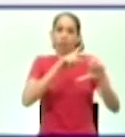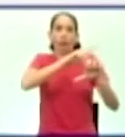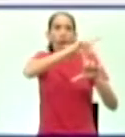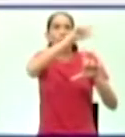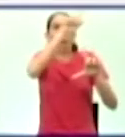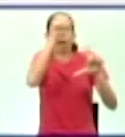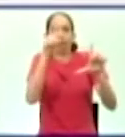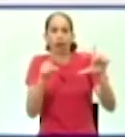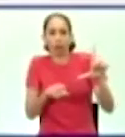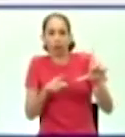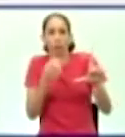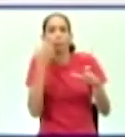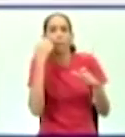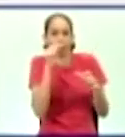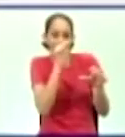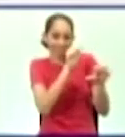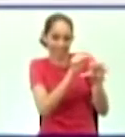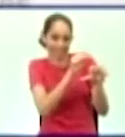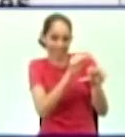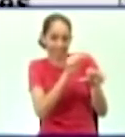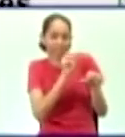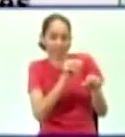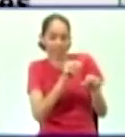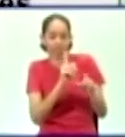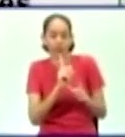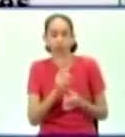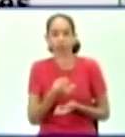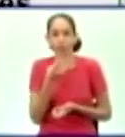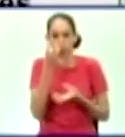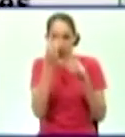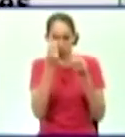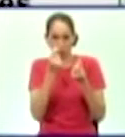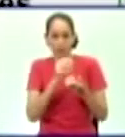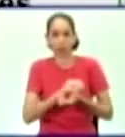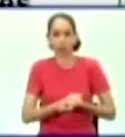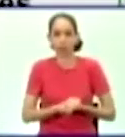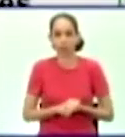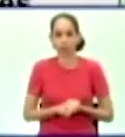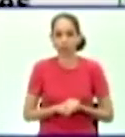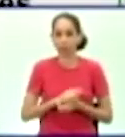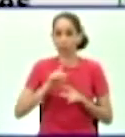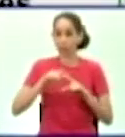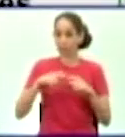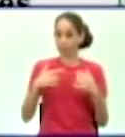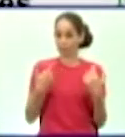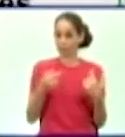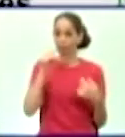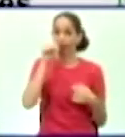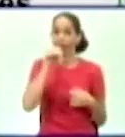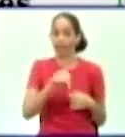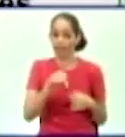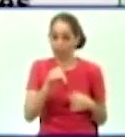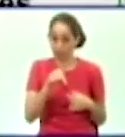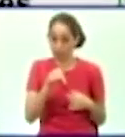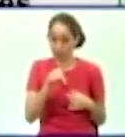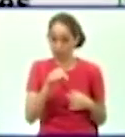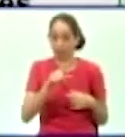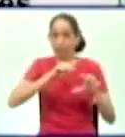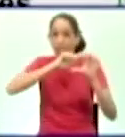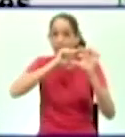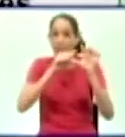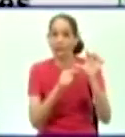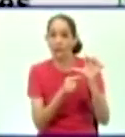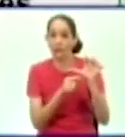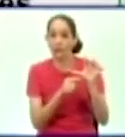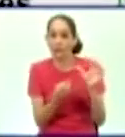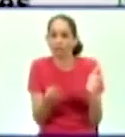supuesto, también la cuerda mayor. Pero el ángulo inscrito, ¿ya te acuerdas cómo sabíamos